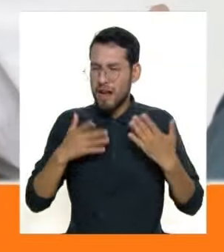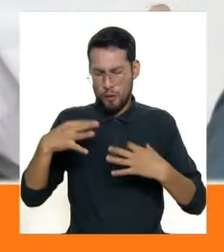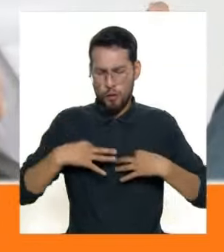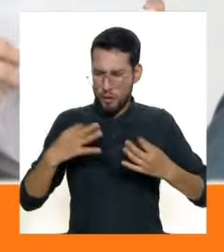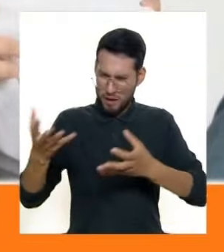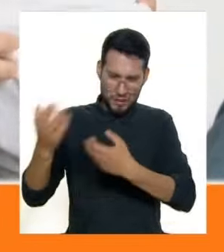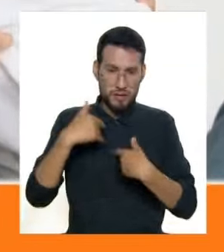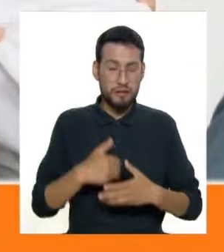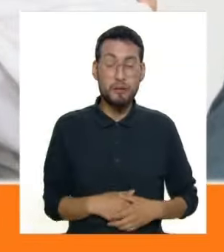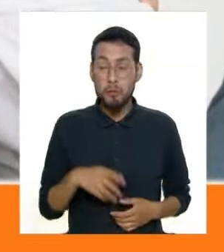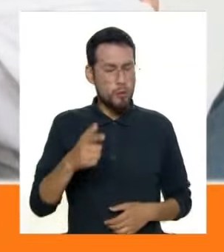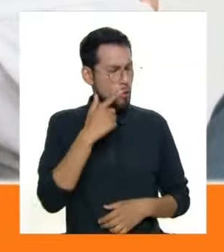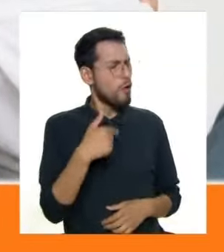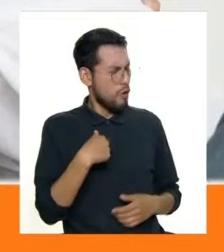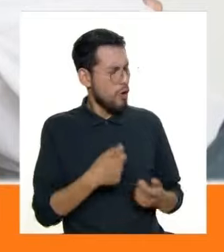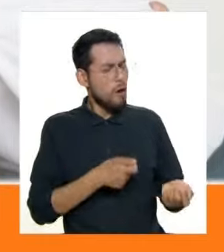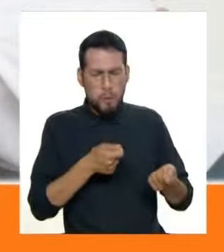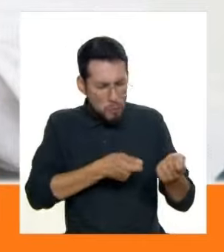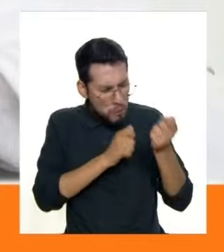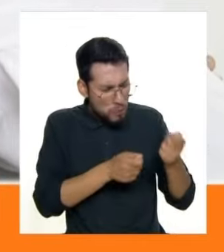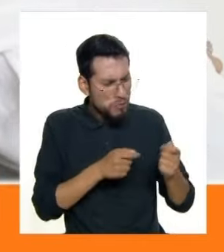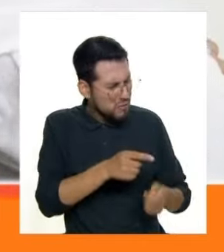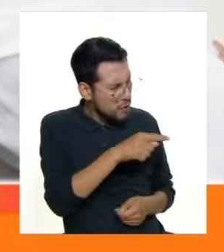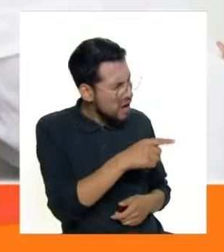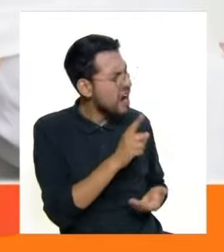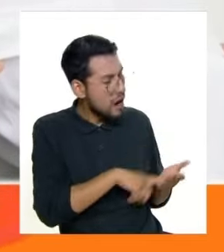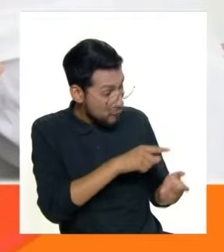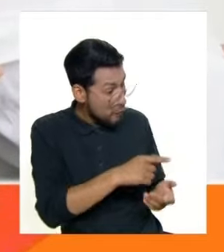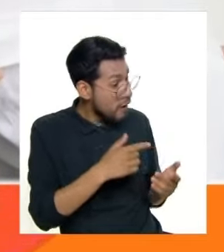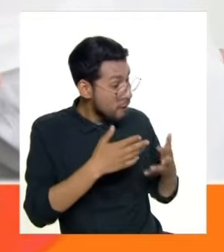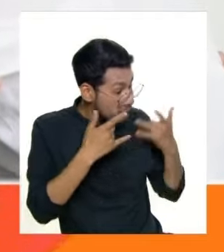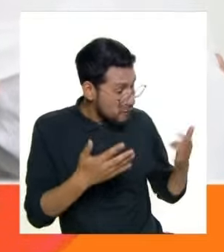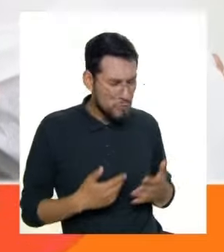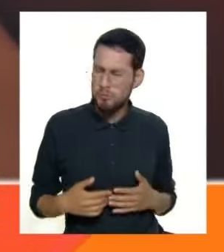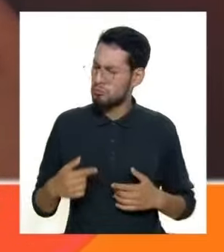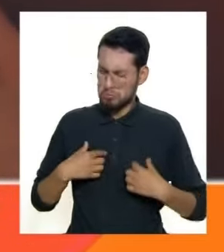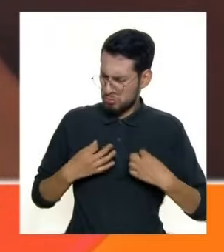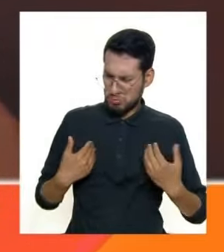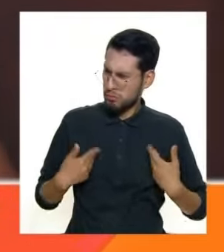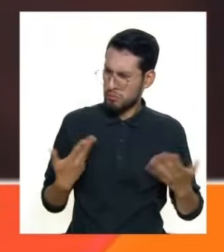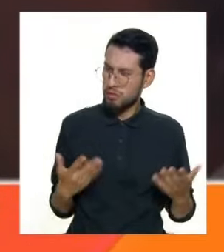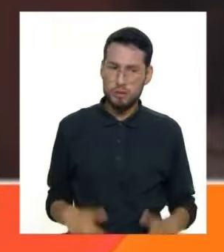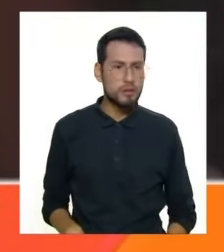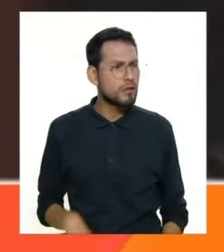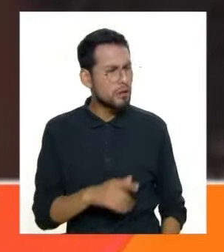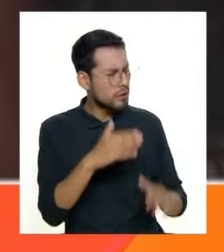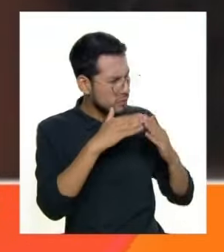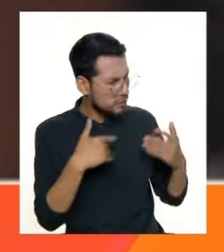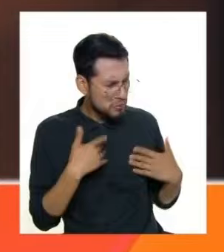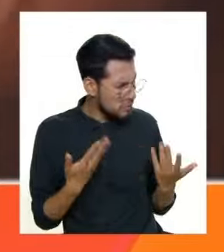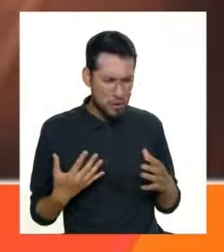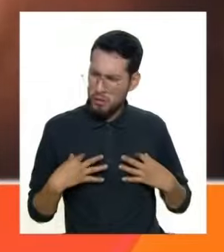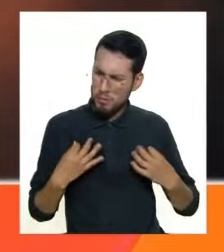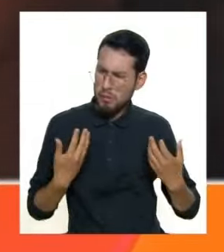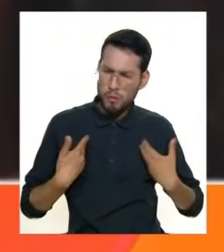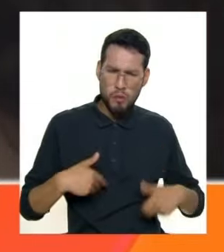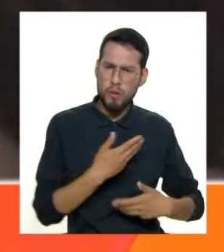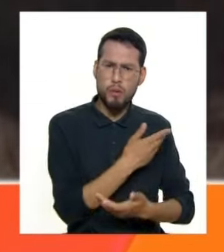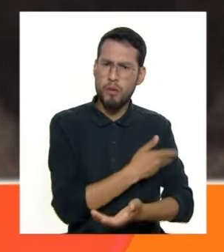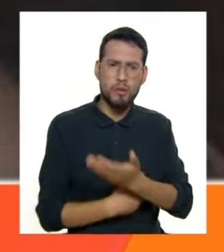dijeron, ¿usted es feliz? Y él dijo, sí, soy feliz. Y entonces, ¿nos puede vender la camisa? No, yo no tengo camisa. Pero en la casa tiene camisa. No, nunca he tenido una